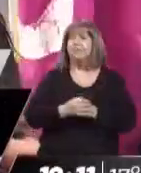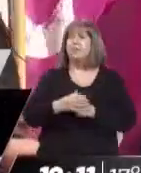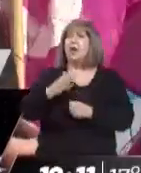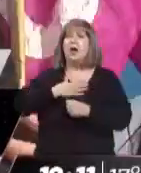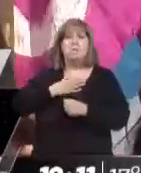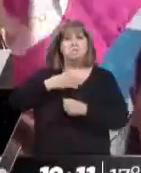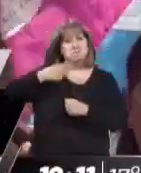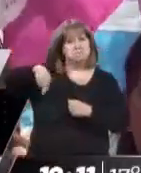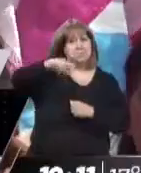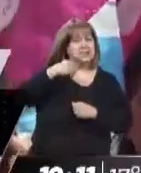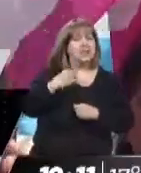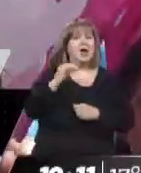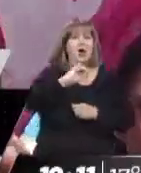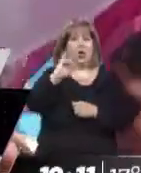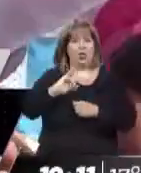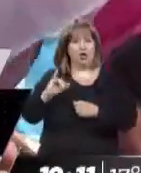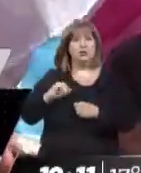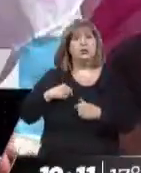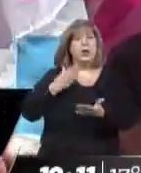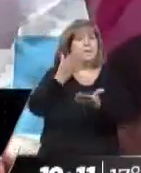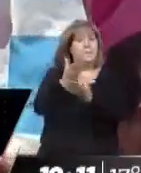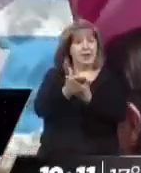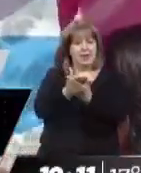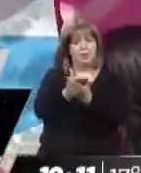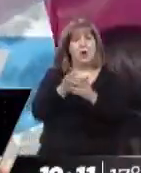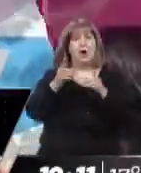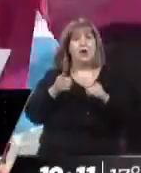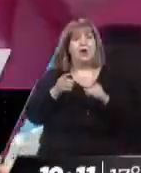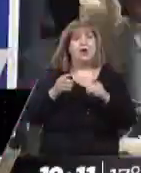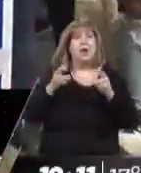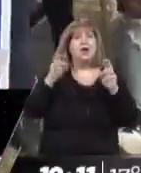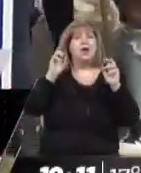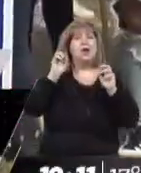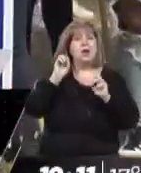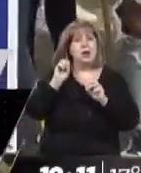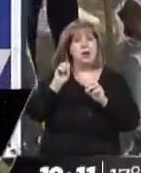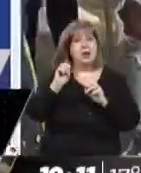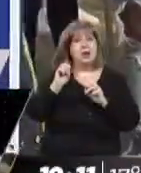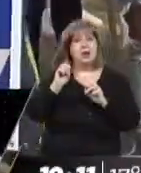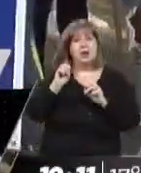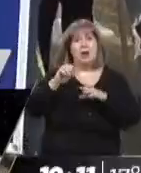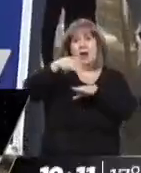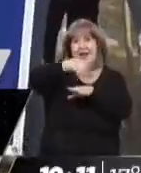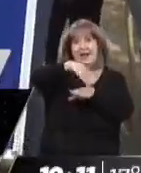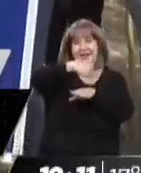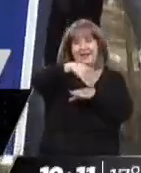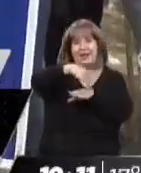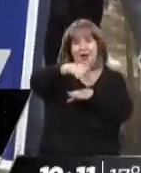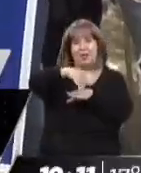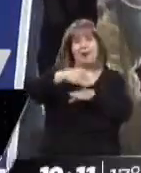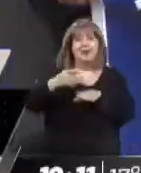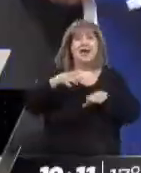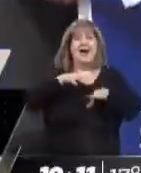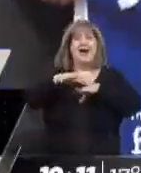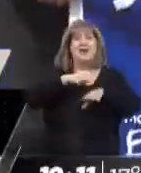Godecruz exigiendo que no se le cambien el nombre a la avenida de General Perón.